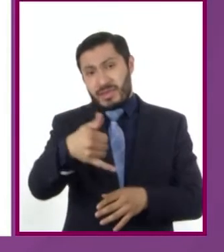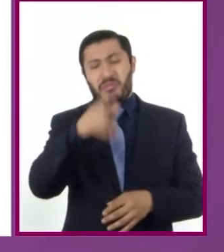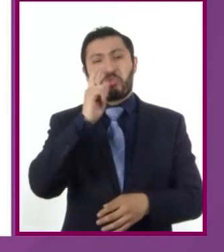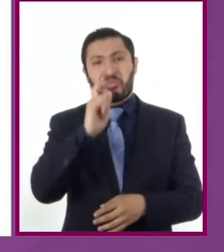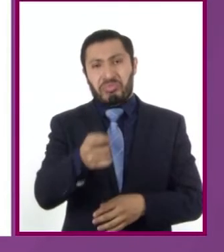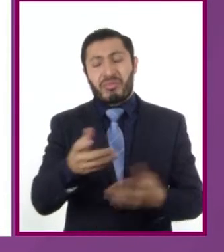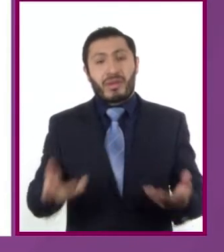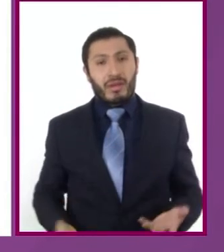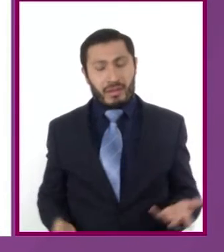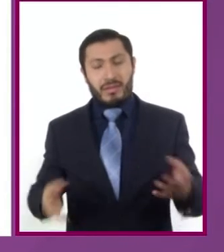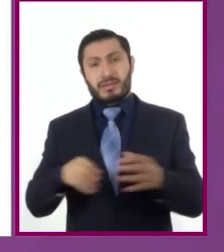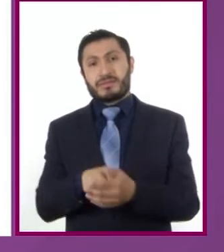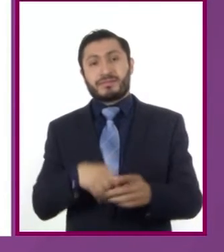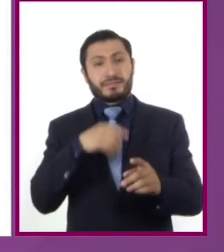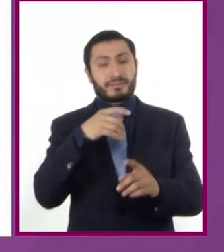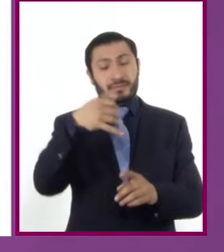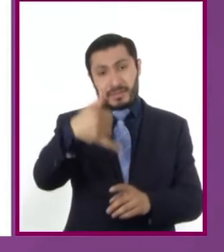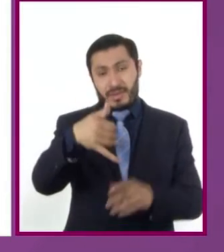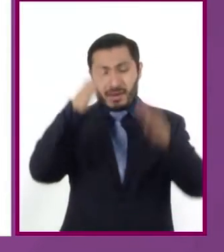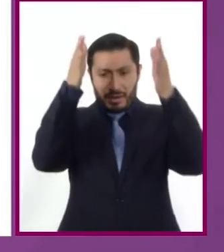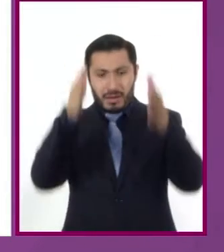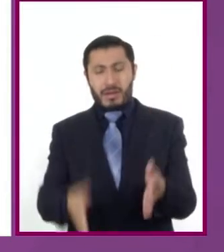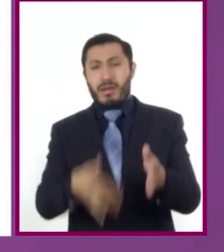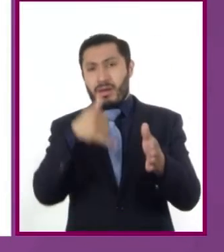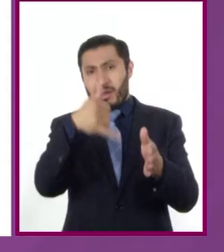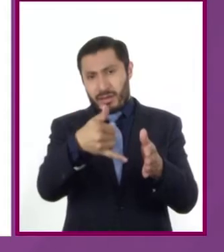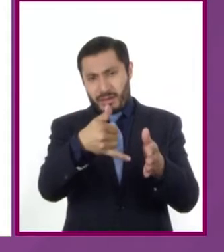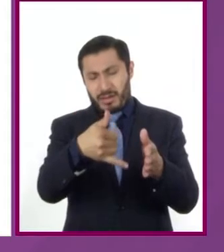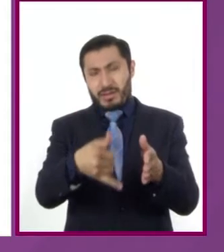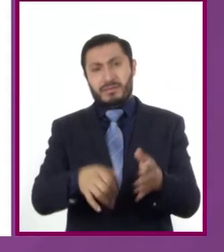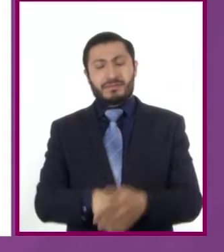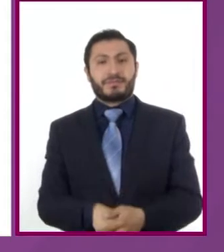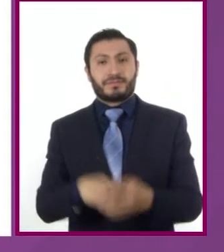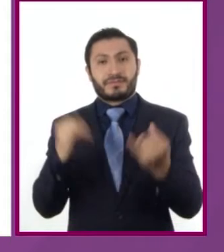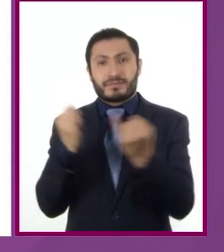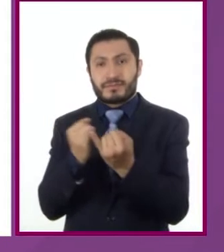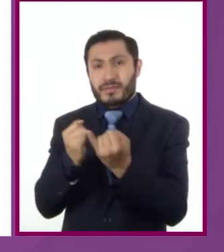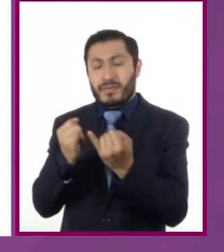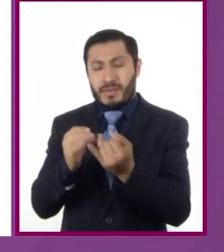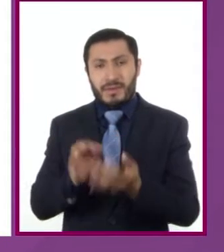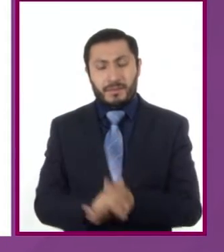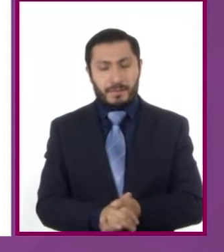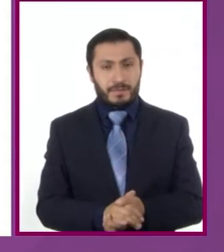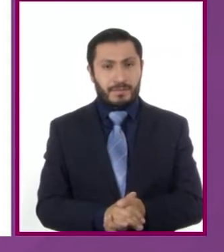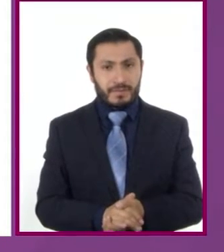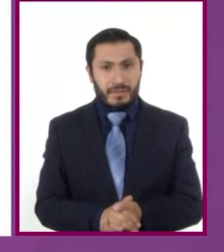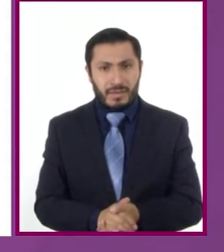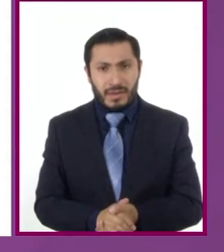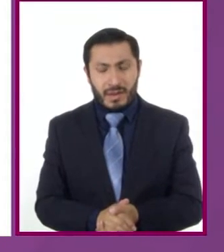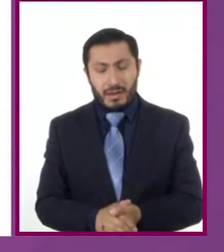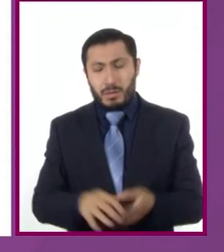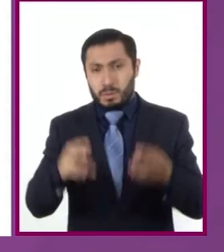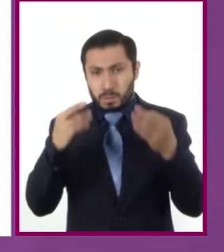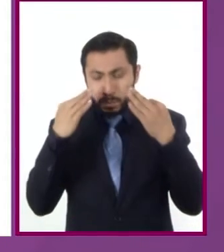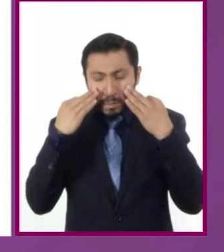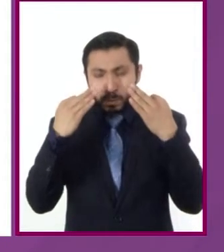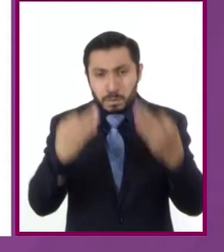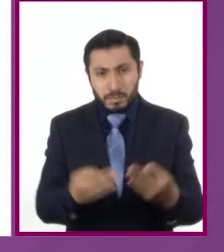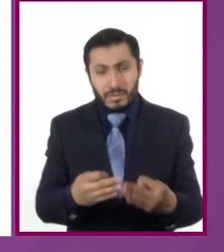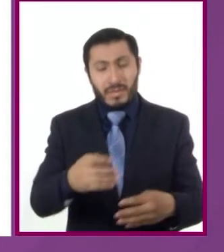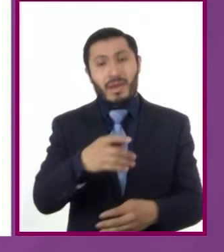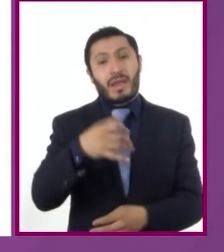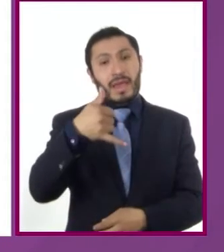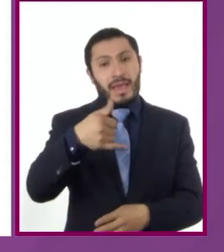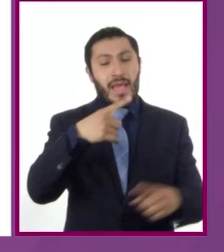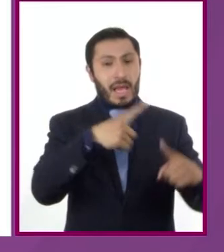decir, dejaremos sola a la Y con respecto al signo igual. Observemos que Y está multiplicando con